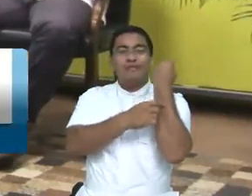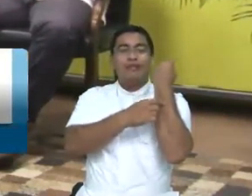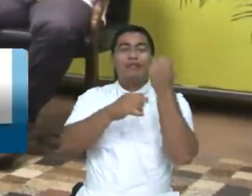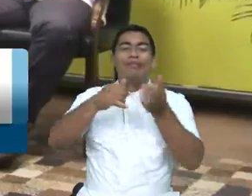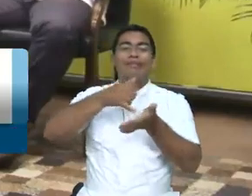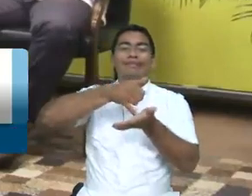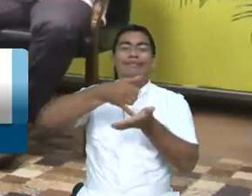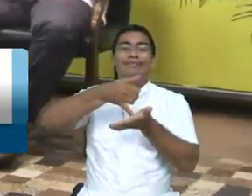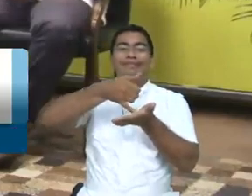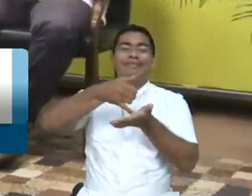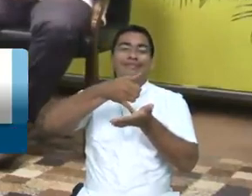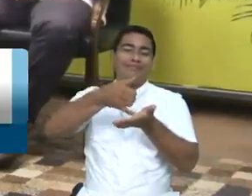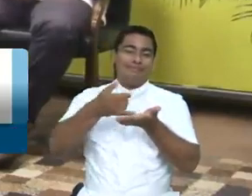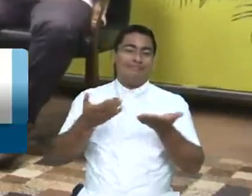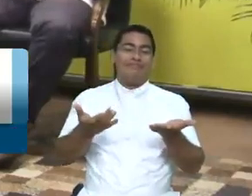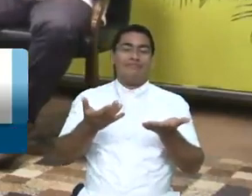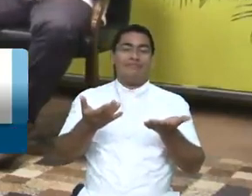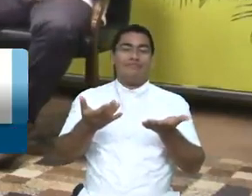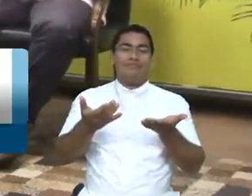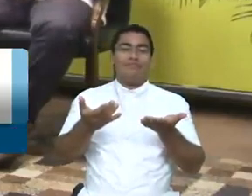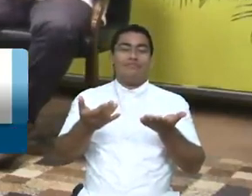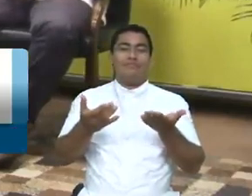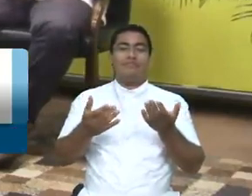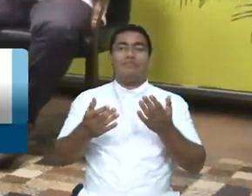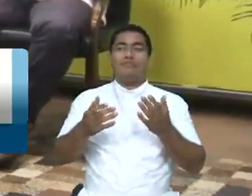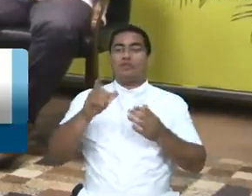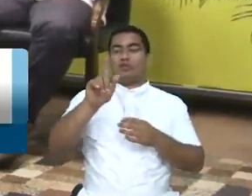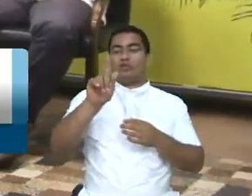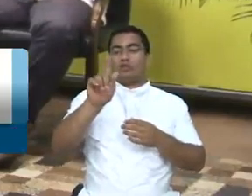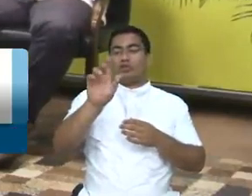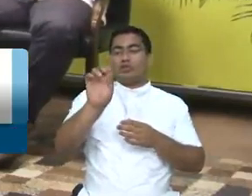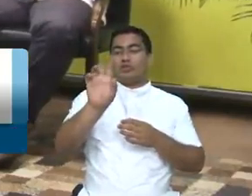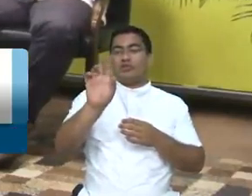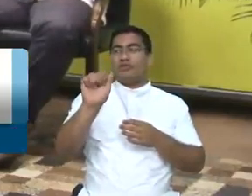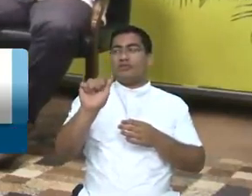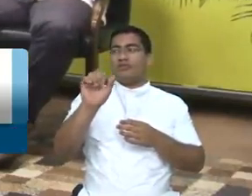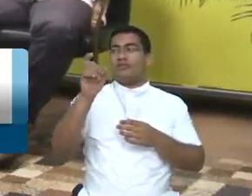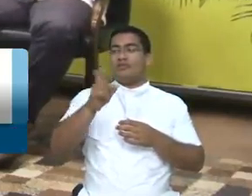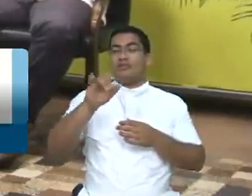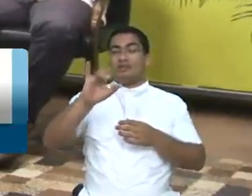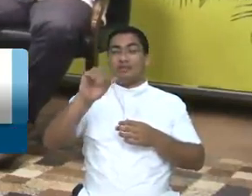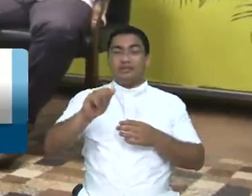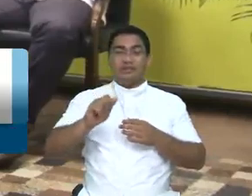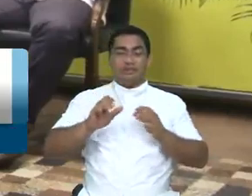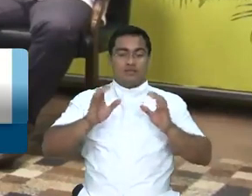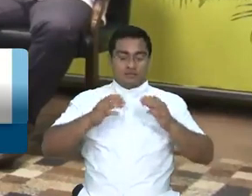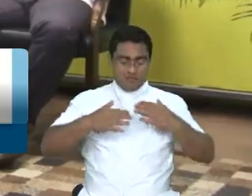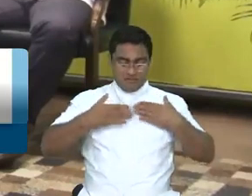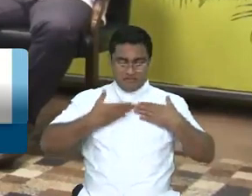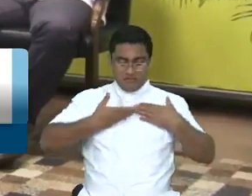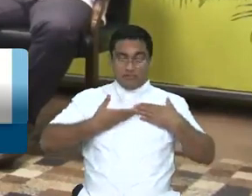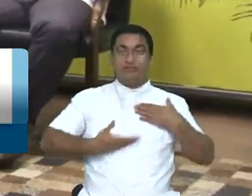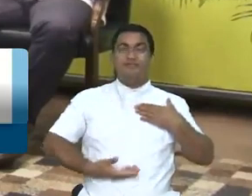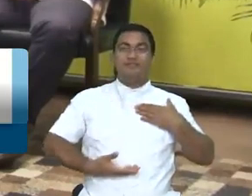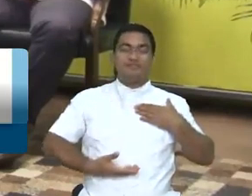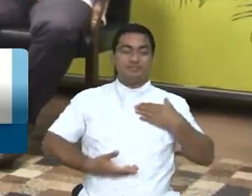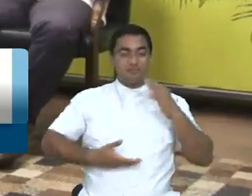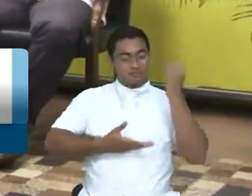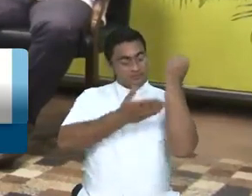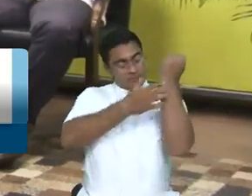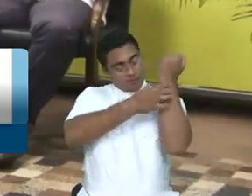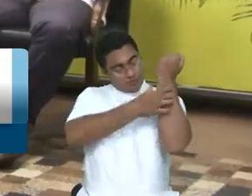por grandes músculos y ligamentos. La torácica es prácticamente la que va desde T1 a T12.